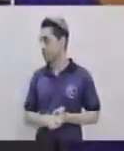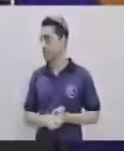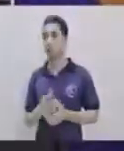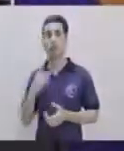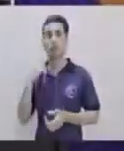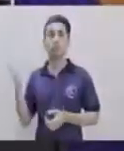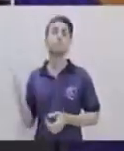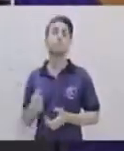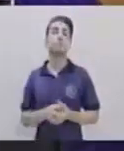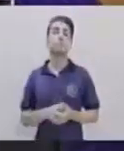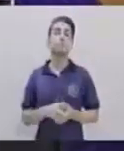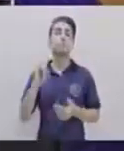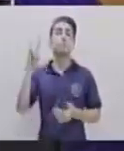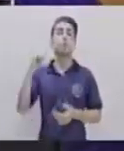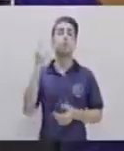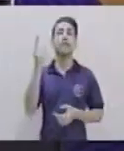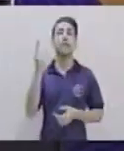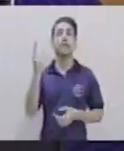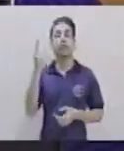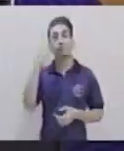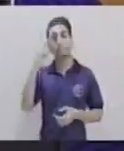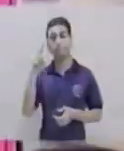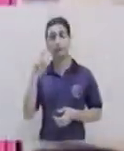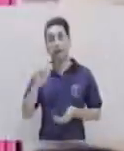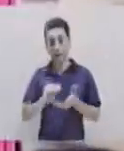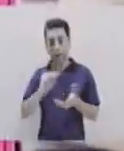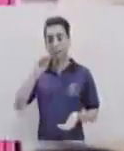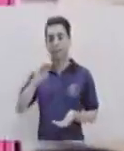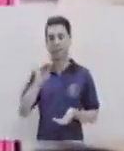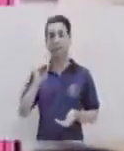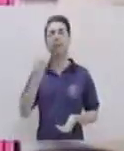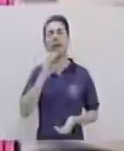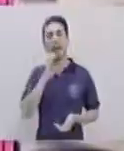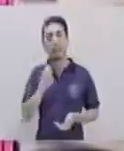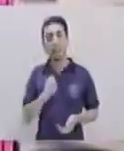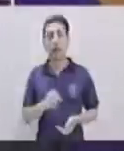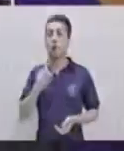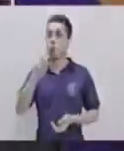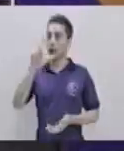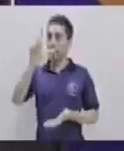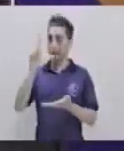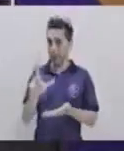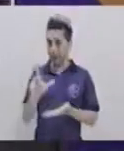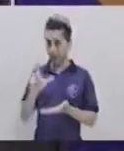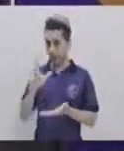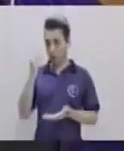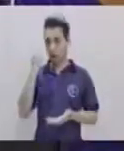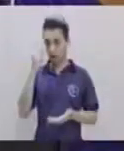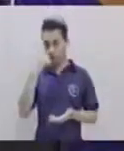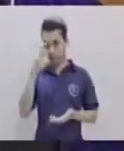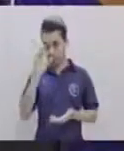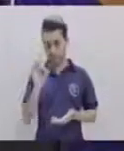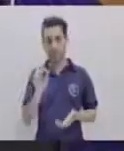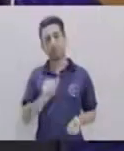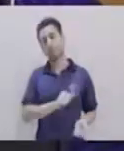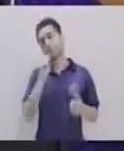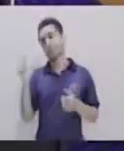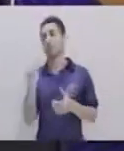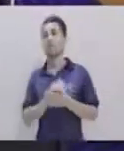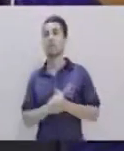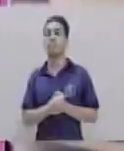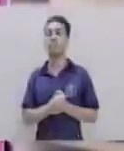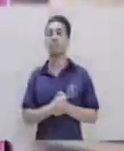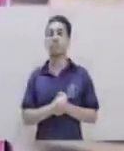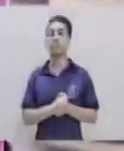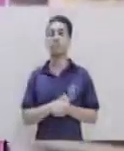la unidad de medida de capacidad es el litro. Muy bien. Vamos con la siguiente. Dice,